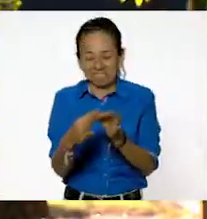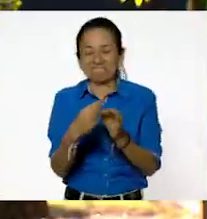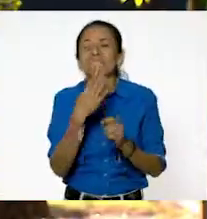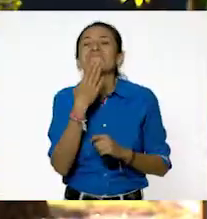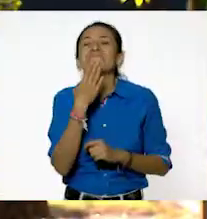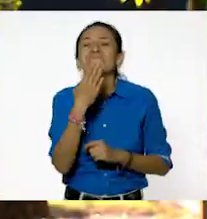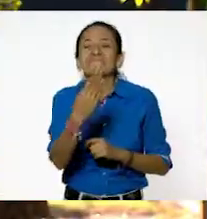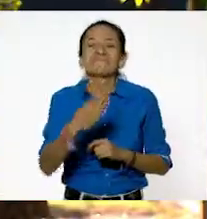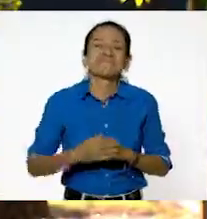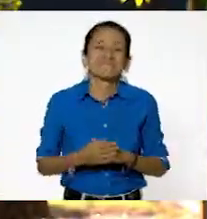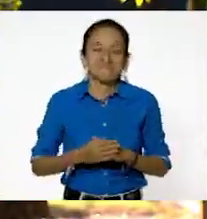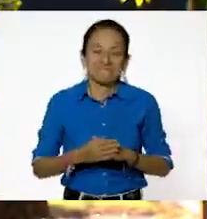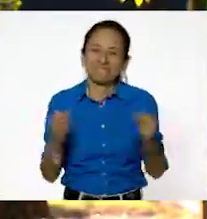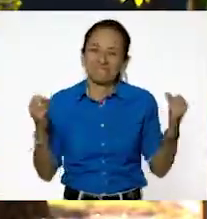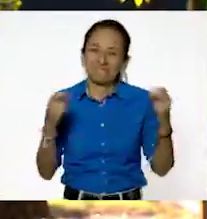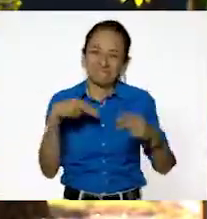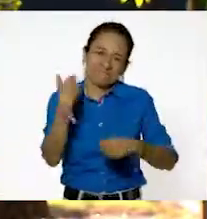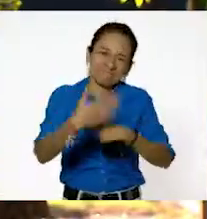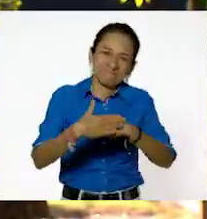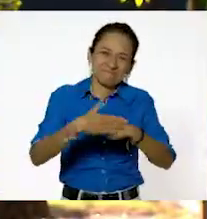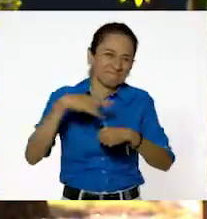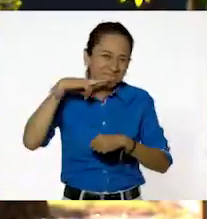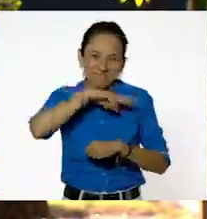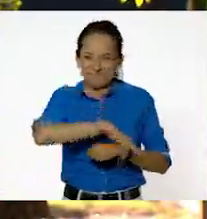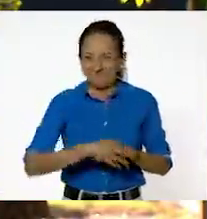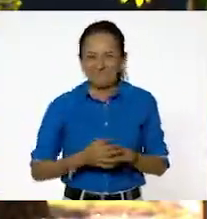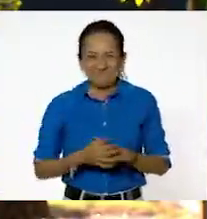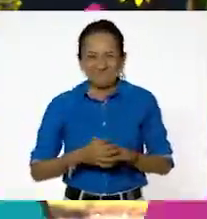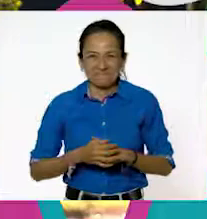bien! ¡Nos vemos pronto!